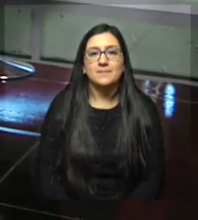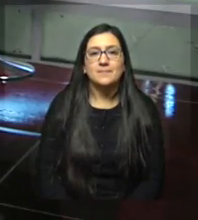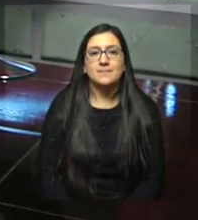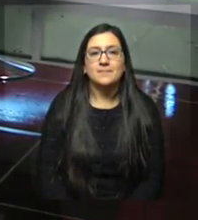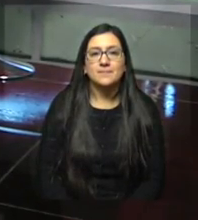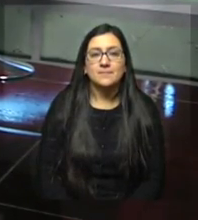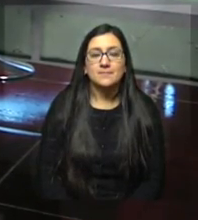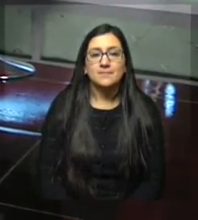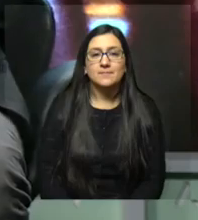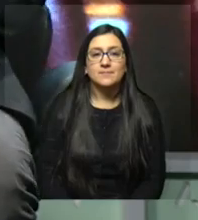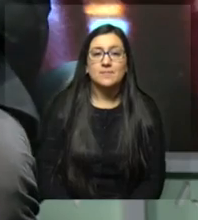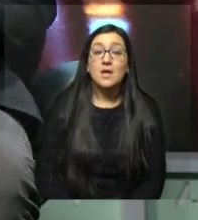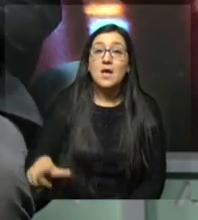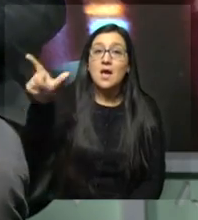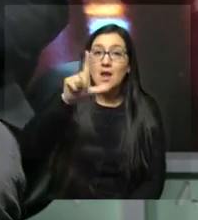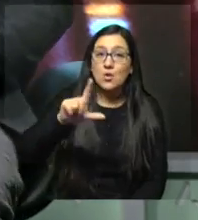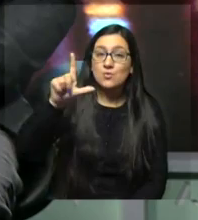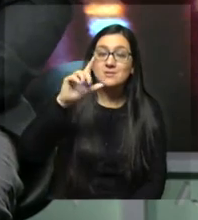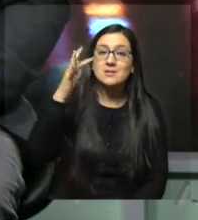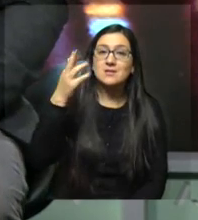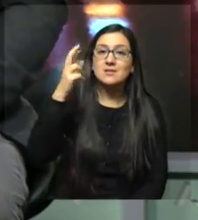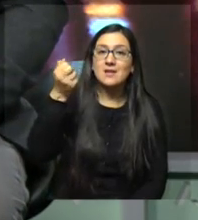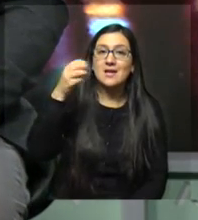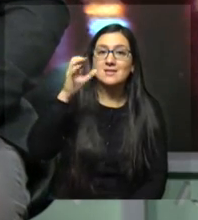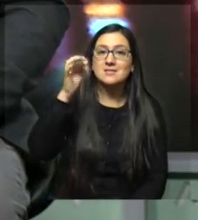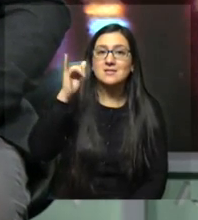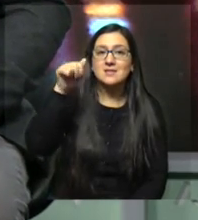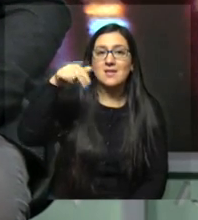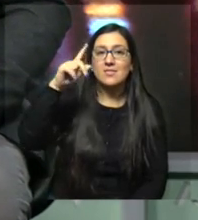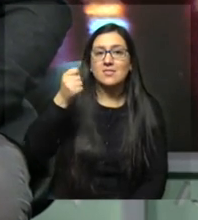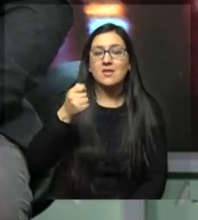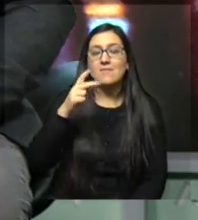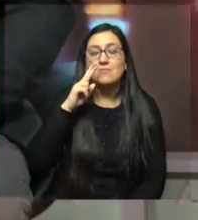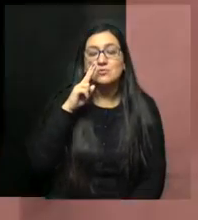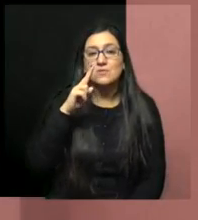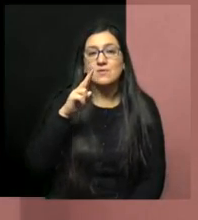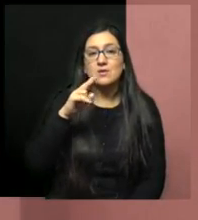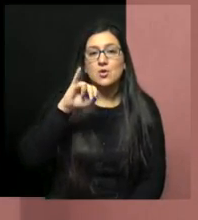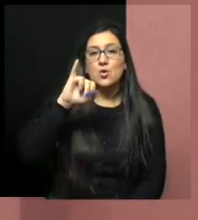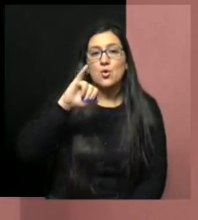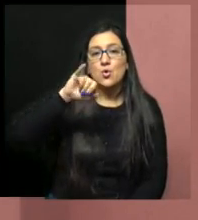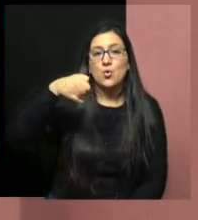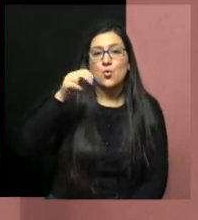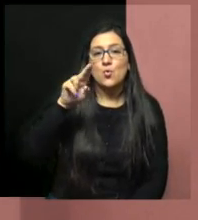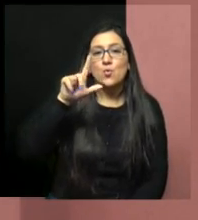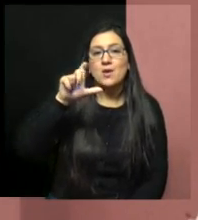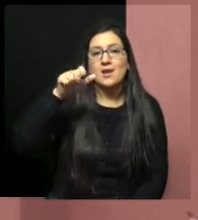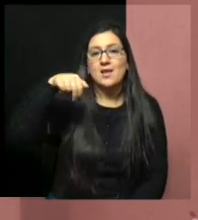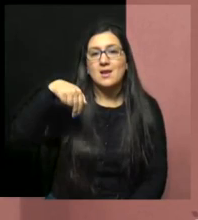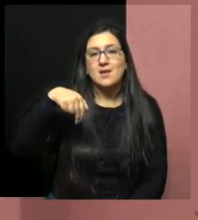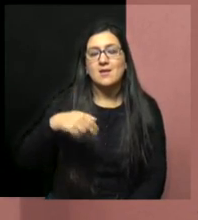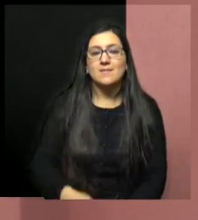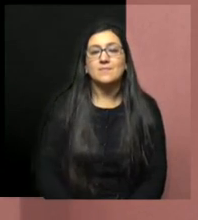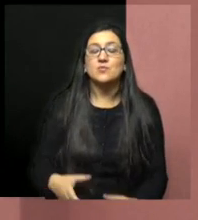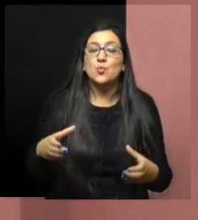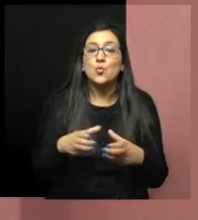Bien, y este lunes en La Trastienda a las 9 de la noche vamos a estar viendo Julen y La Gente Sola. La banda se conforma